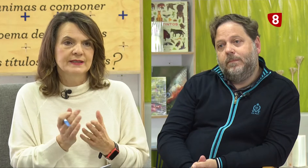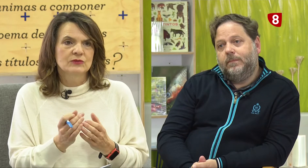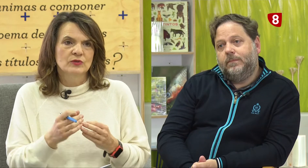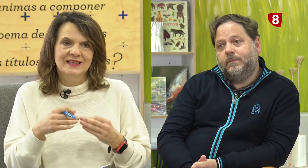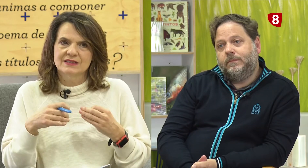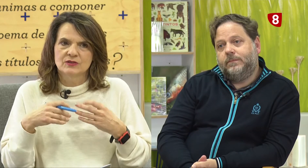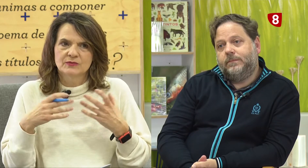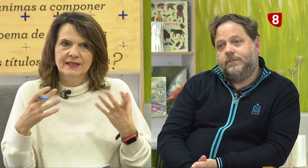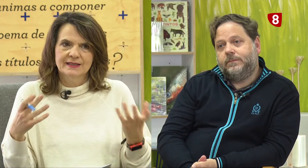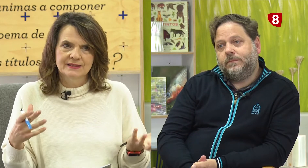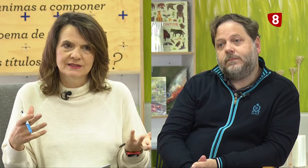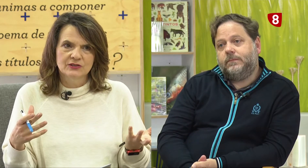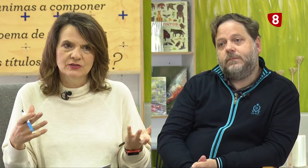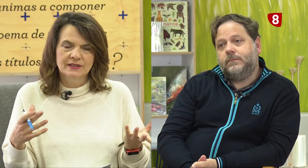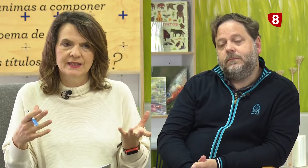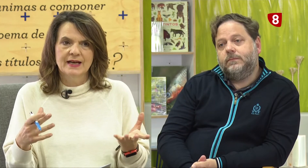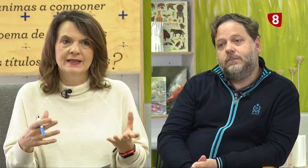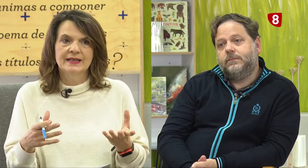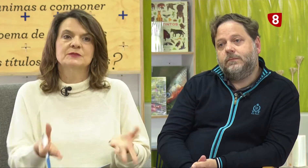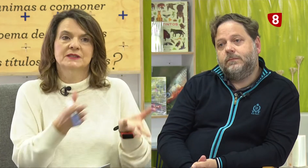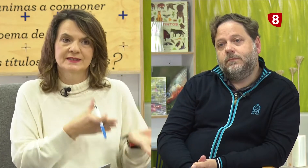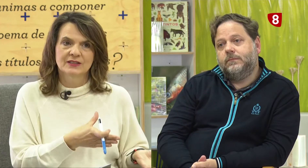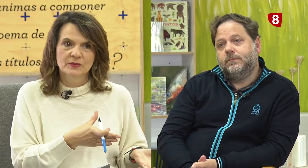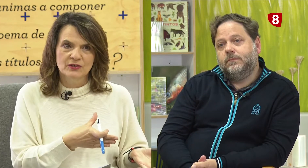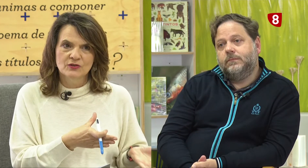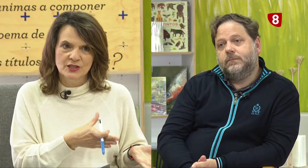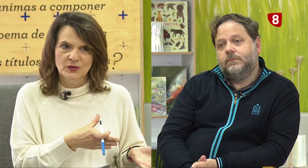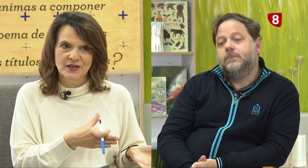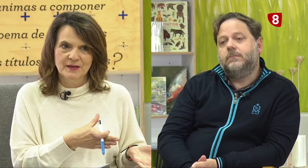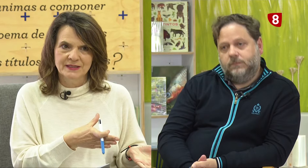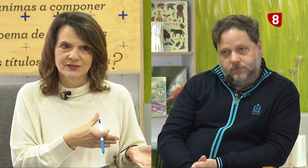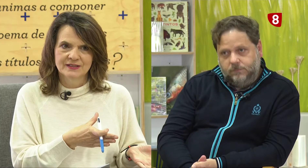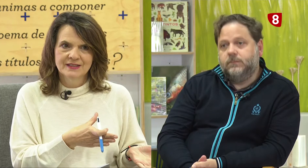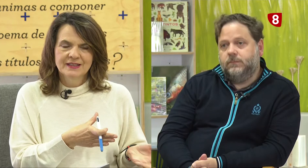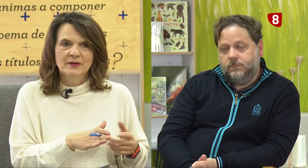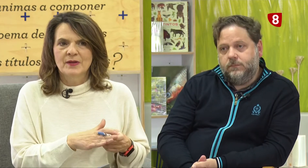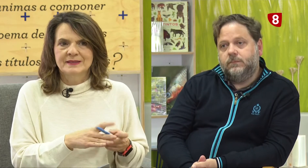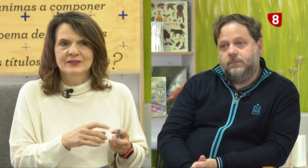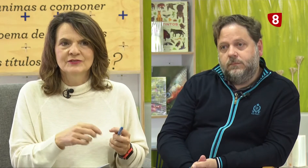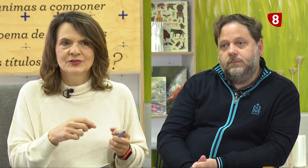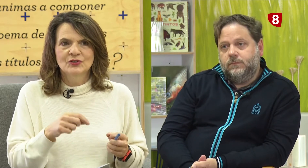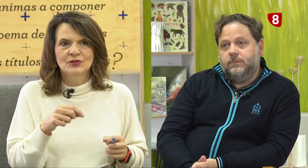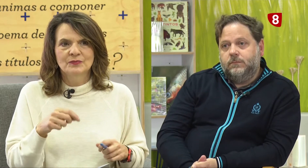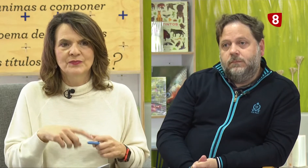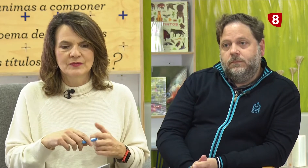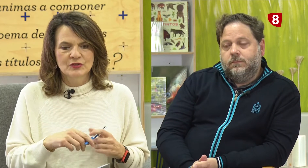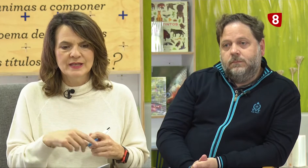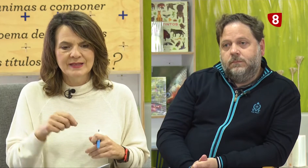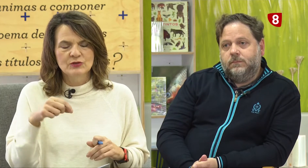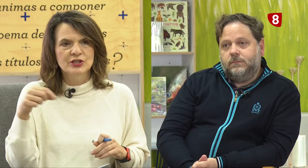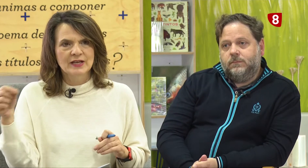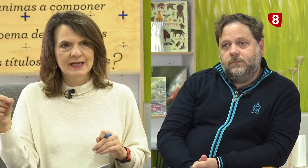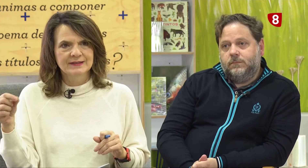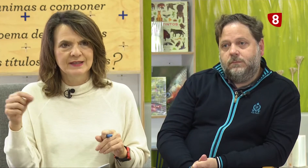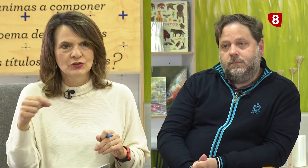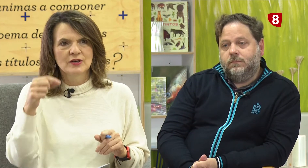persona que tiene un rasgo muy característico que era el expresidente del gobierno José Luis Rodríguez Zapatero. Pero Zapatero no se